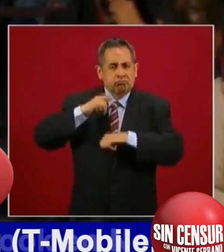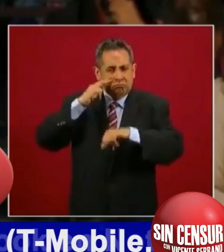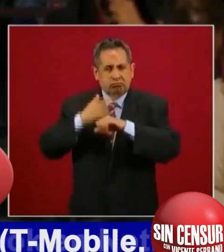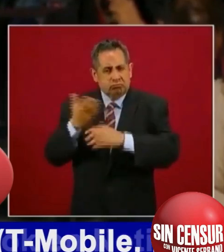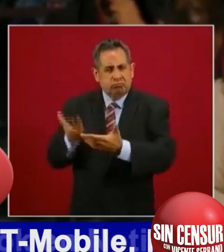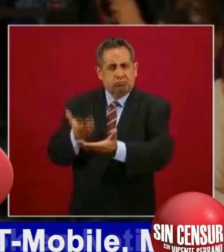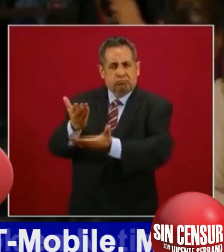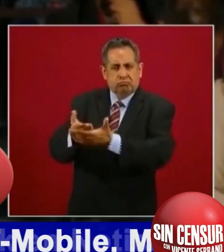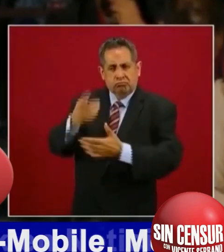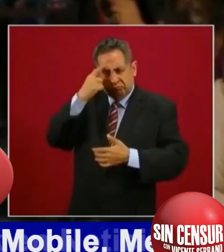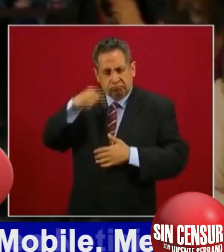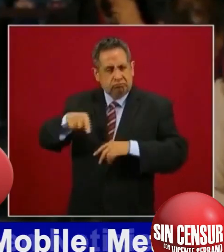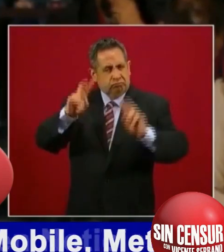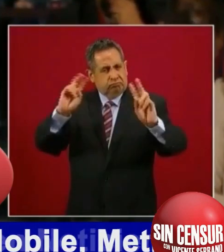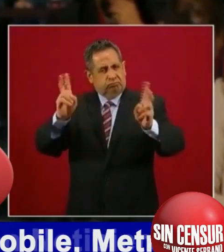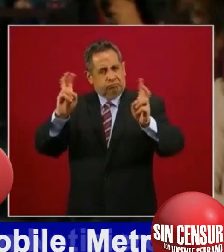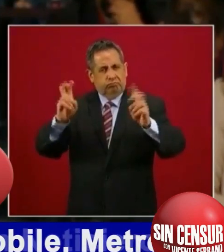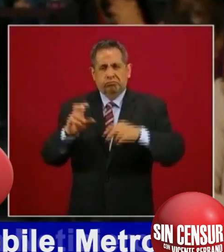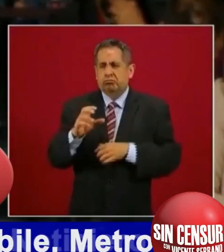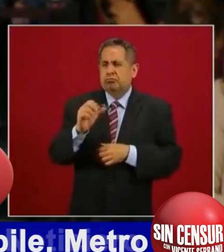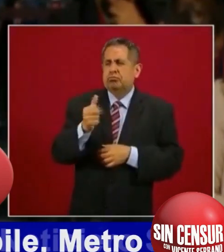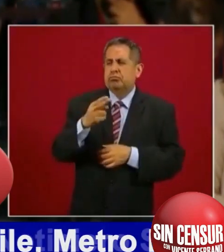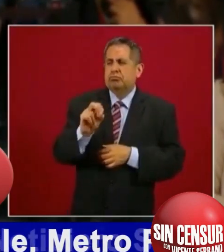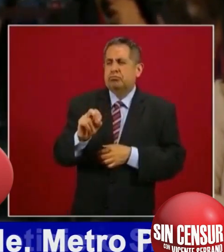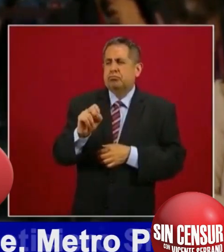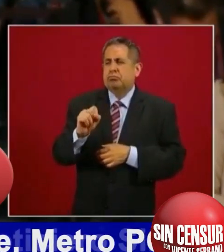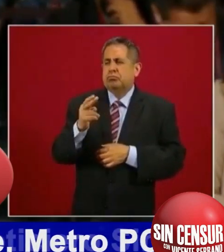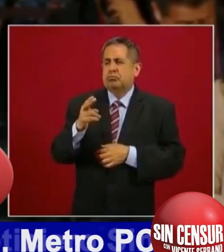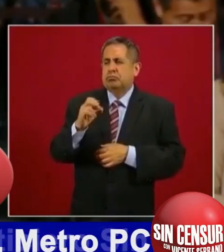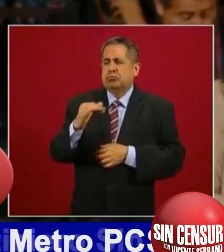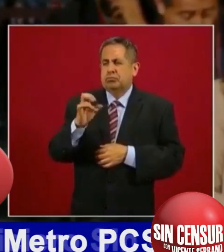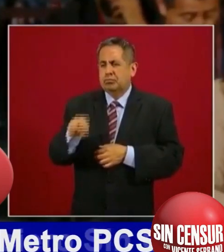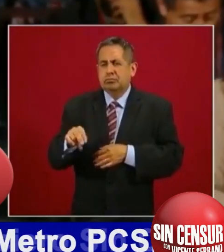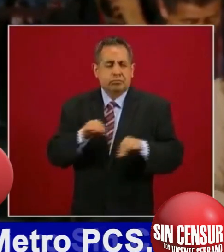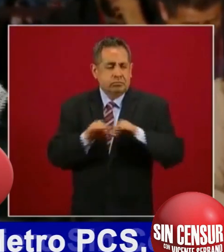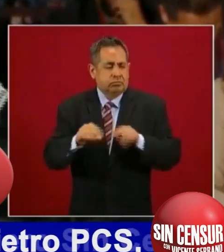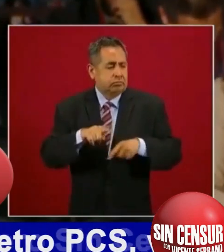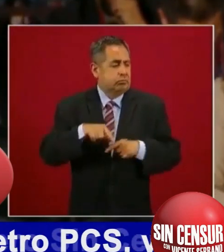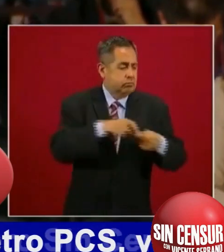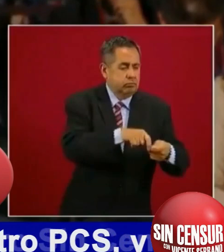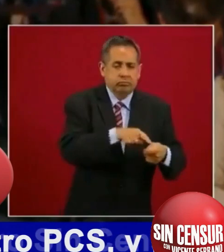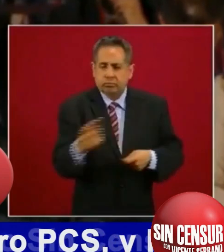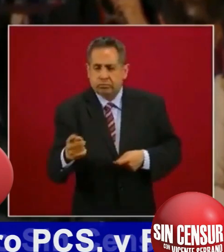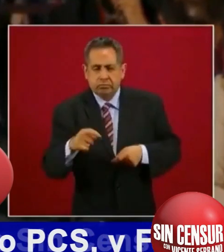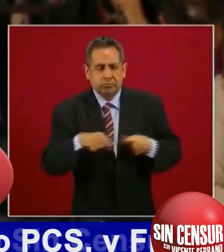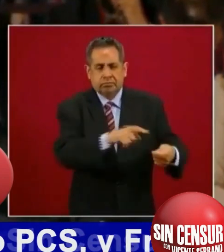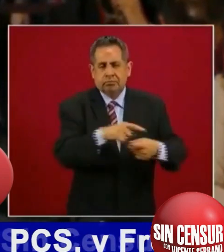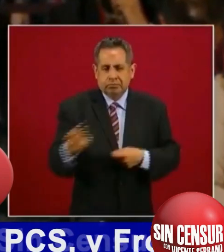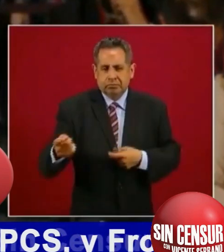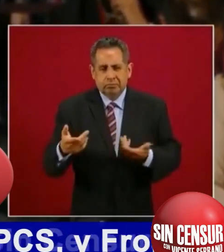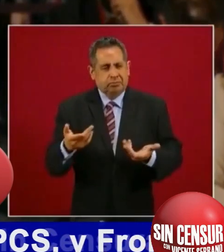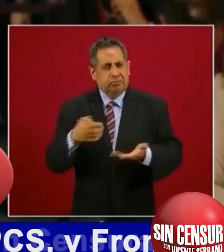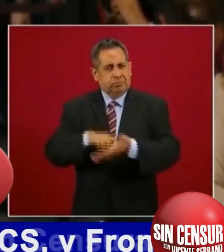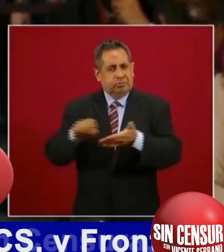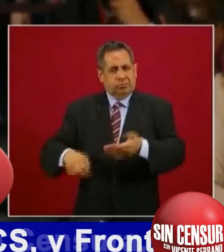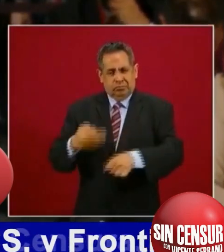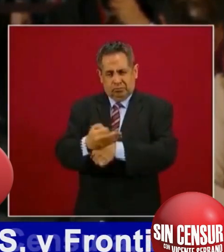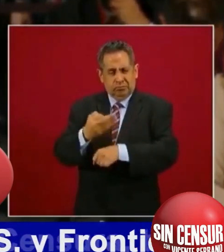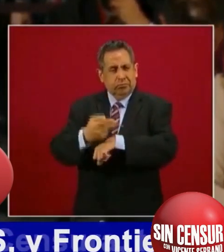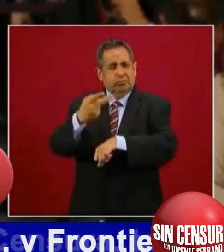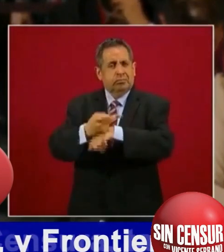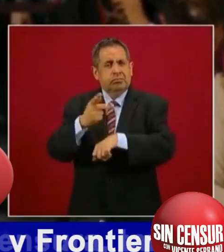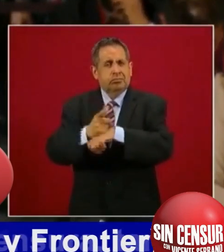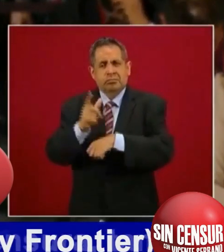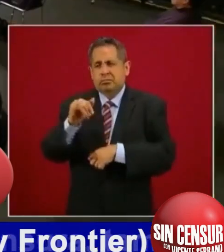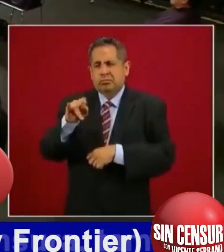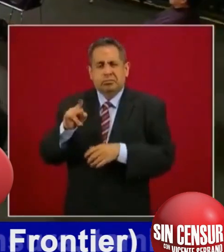propuesto para que se tratara el tema del outsourcing, el tema de la gravedad de esto, en el propio gobierno, ya ahora con lo de Prepa en Línea que le expongo. ¿Qué pudiera